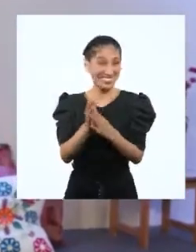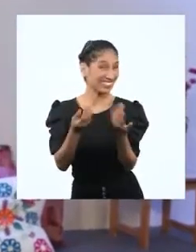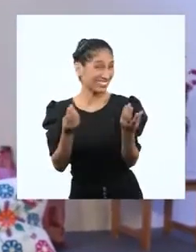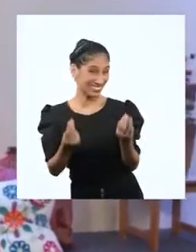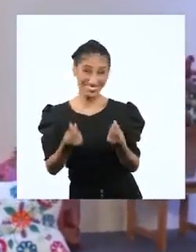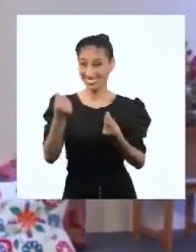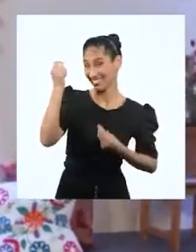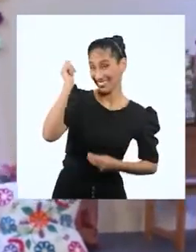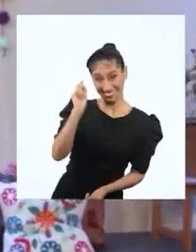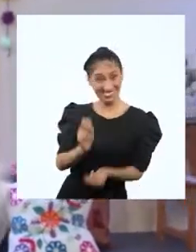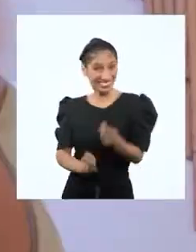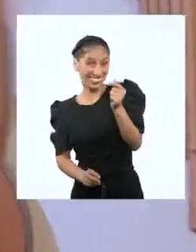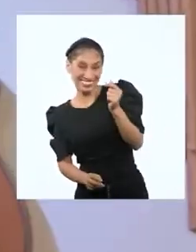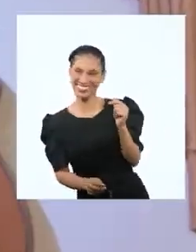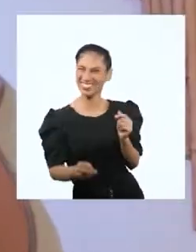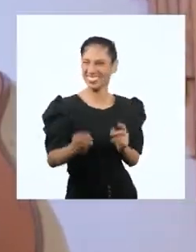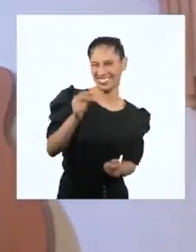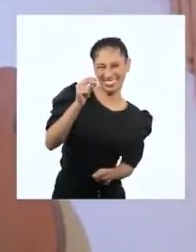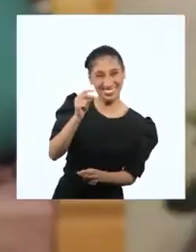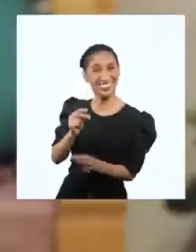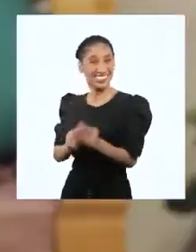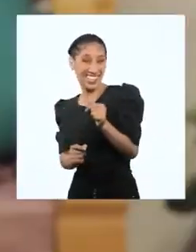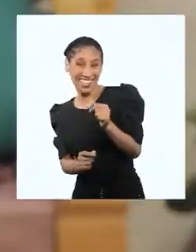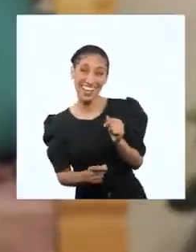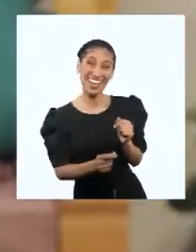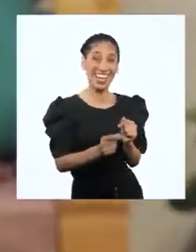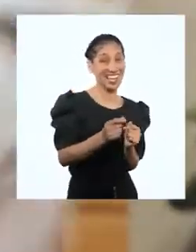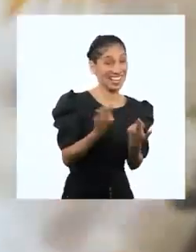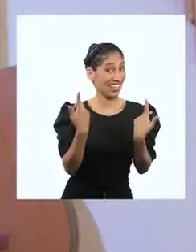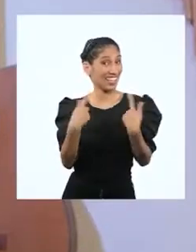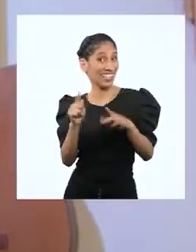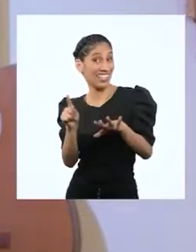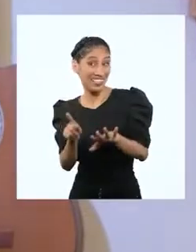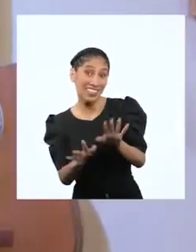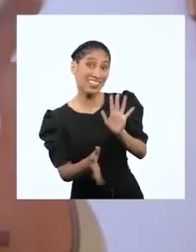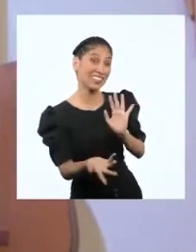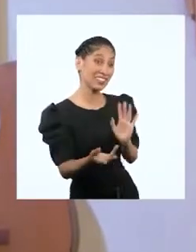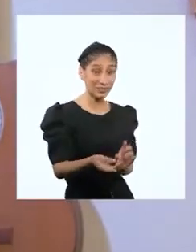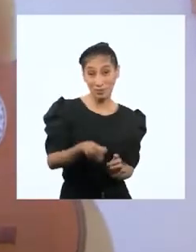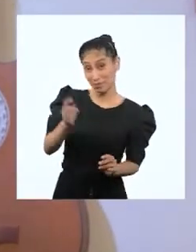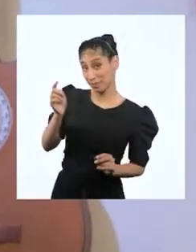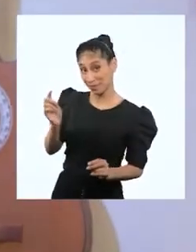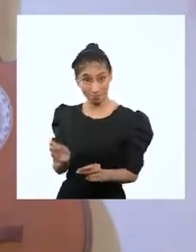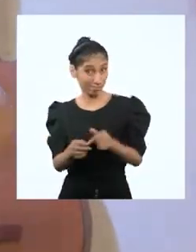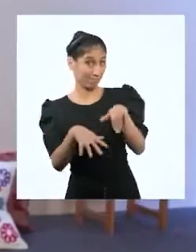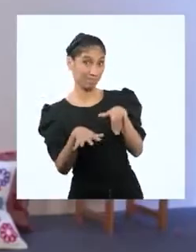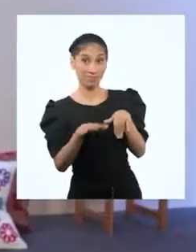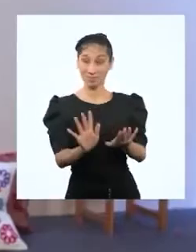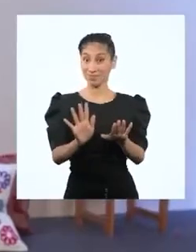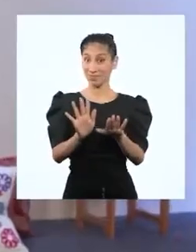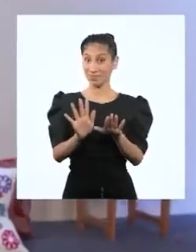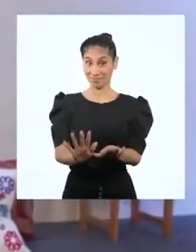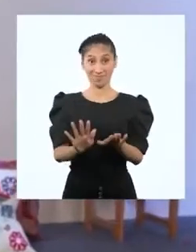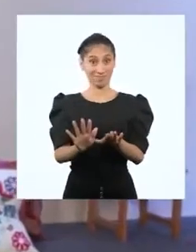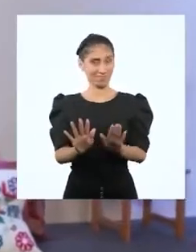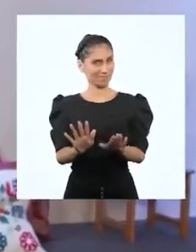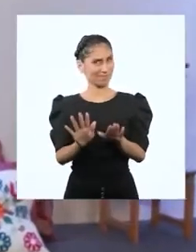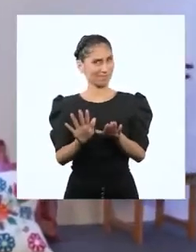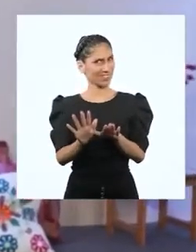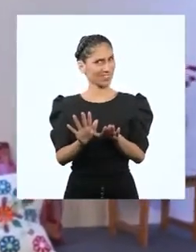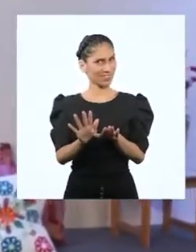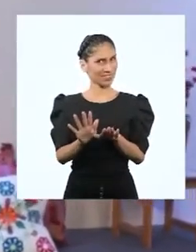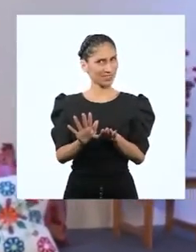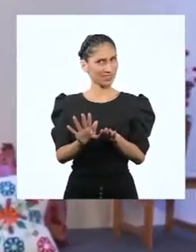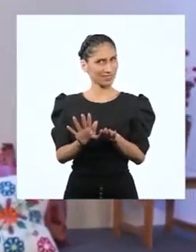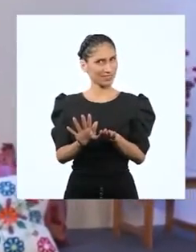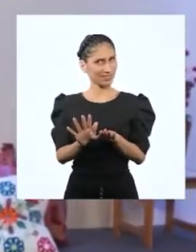ritmo muy genial. Te dan ganas de moverte, pero atento tú estarás. Nadie se